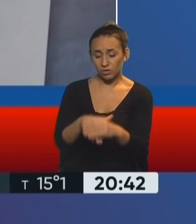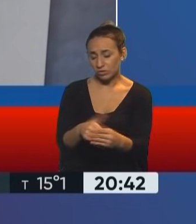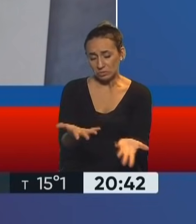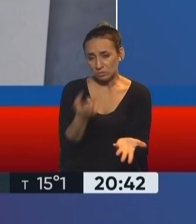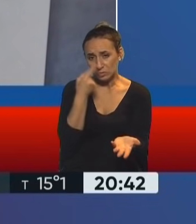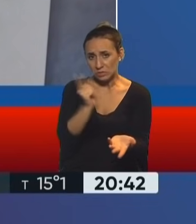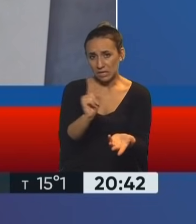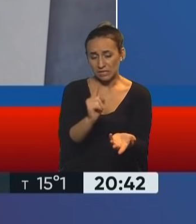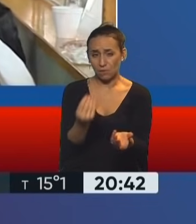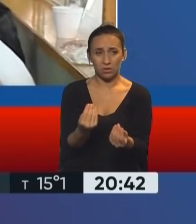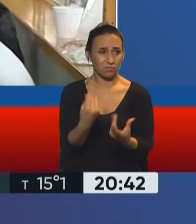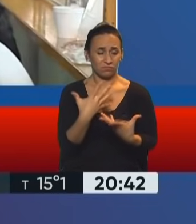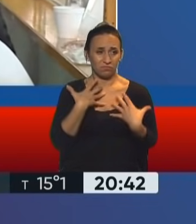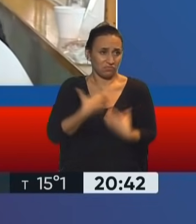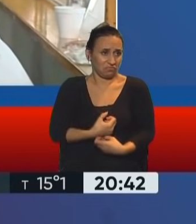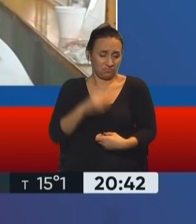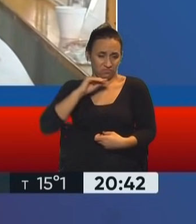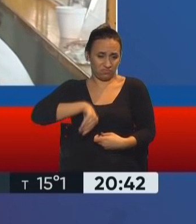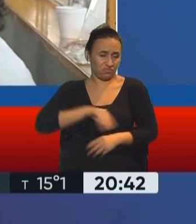o la decepción. Eso es verdad.